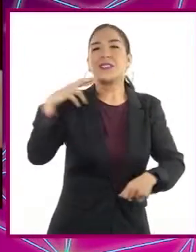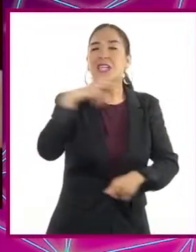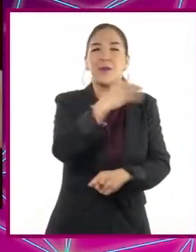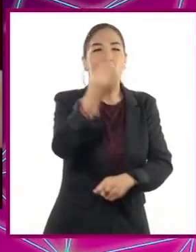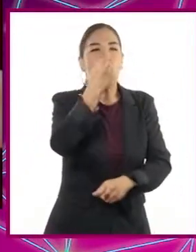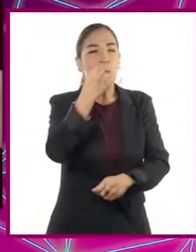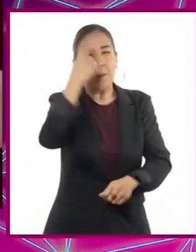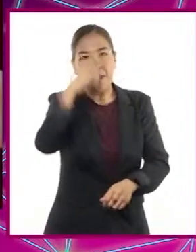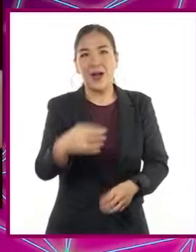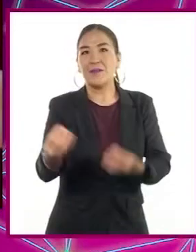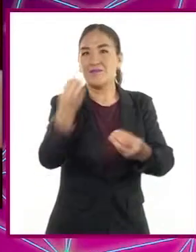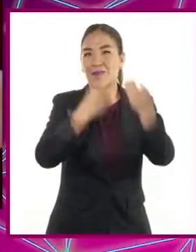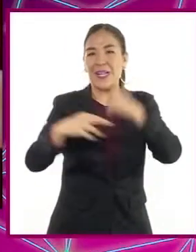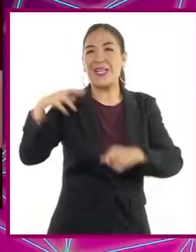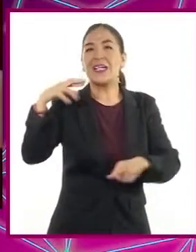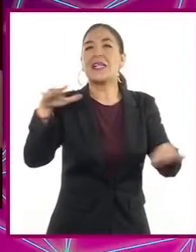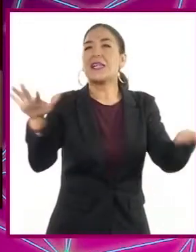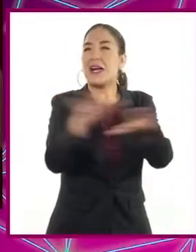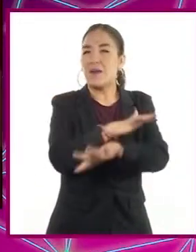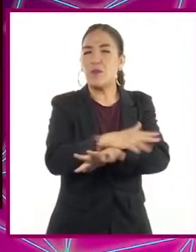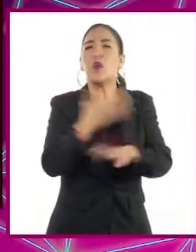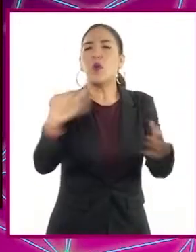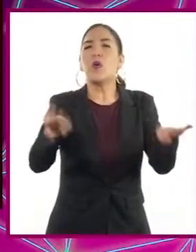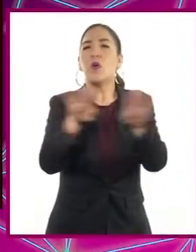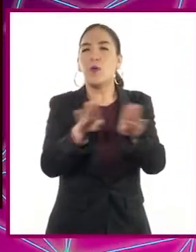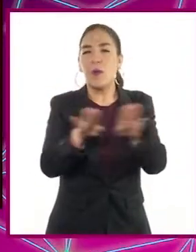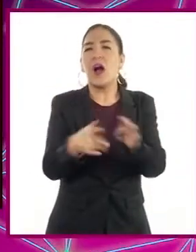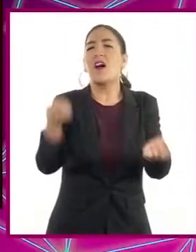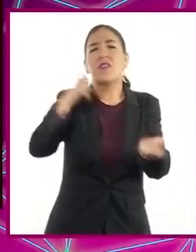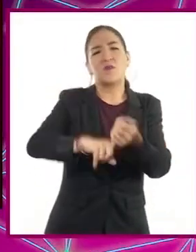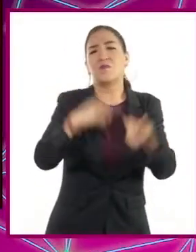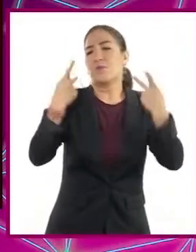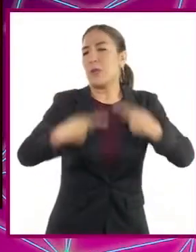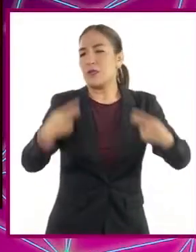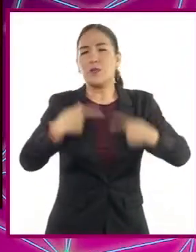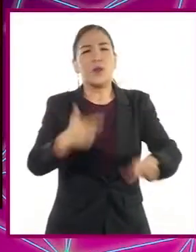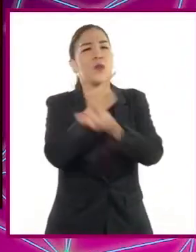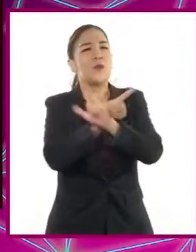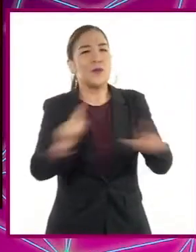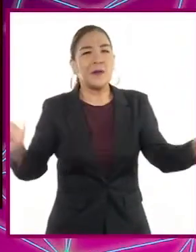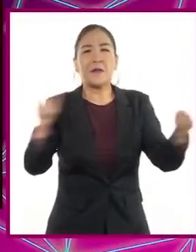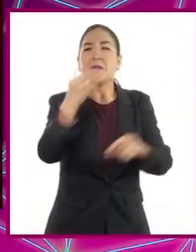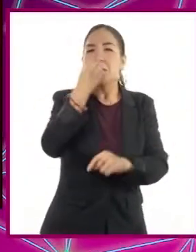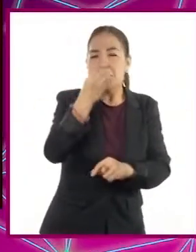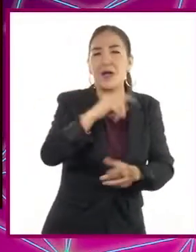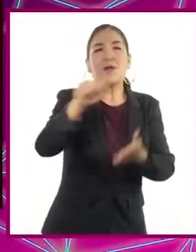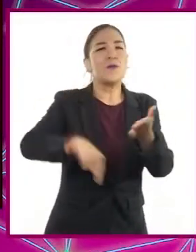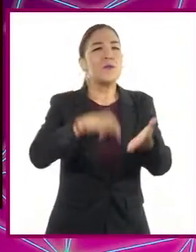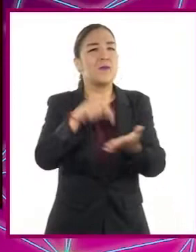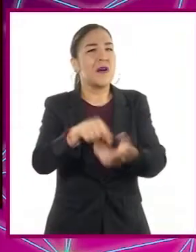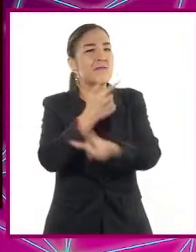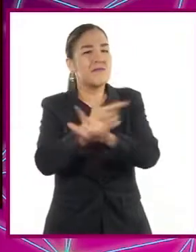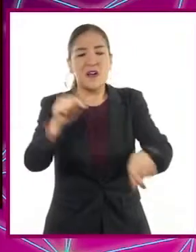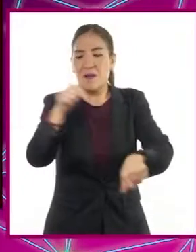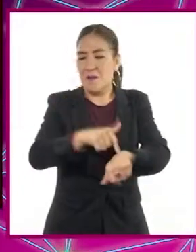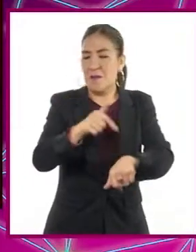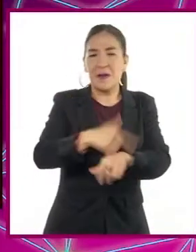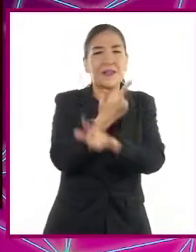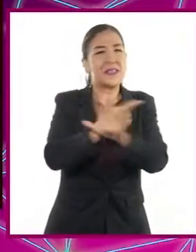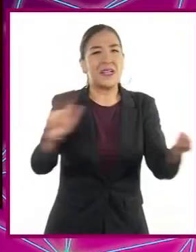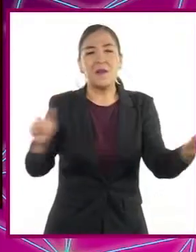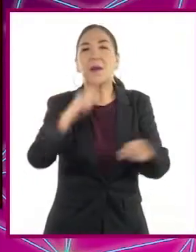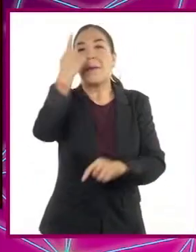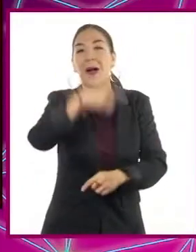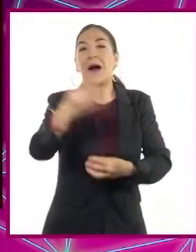alimentarnos. El plan fue diseñado para que la gente pudiese comer en cualquier lugar, a cualquier hora, con la finalidad exclusiva de satisfacer nuestro